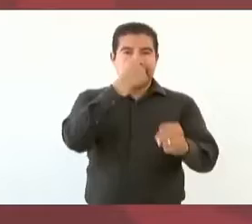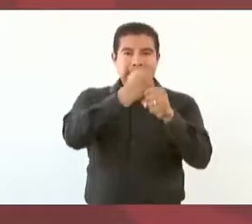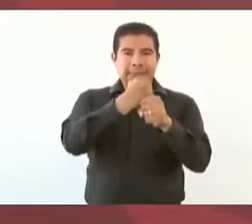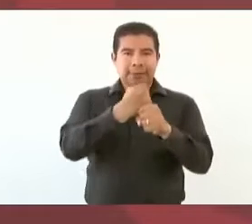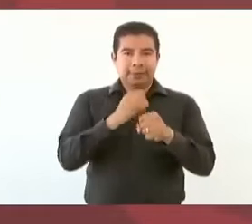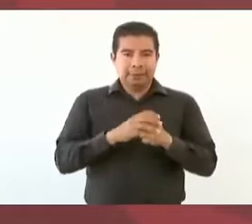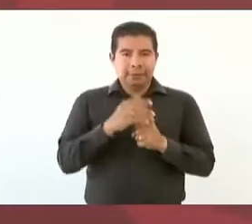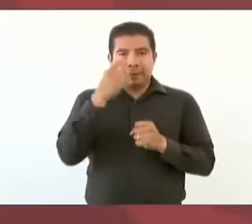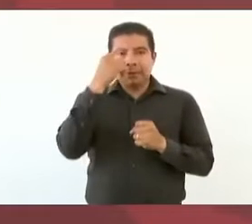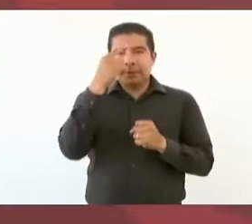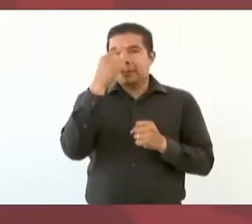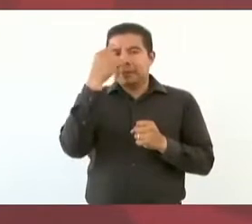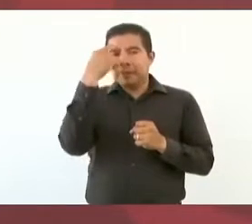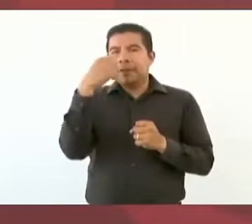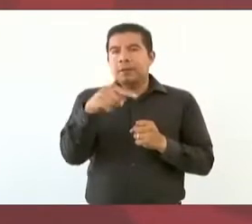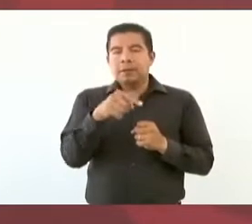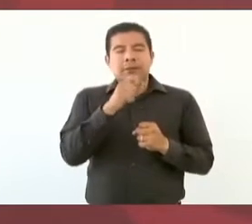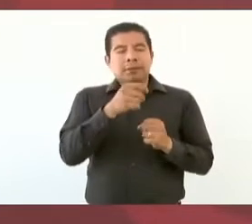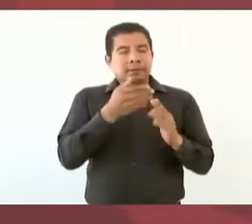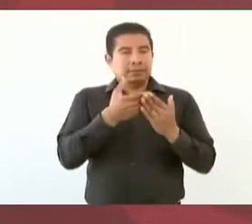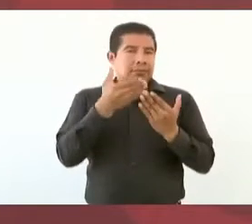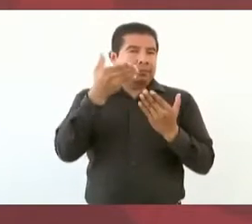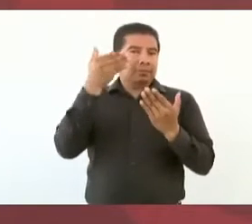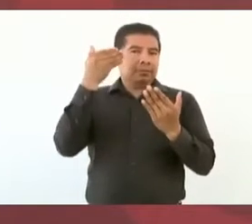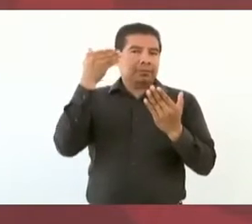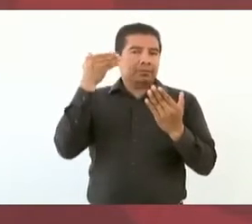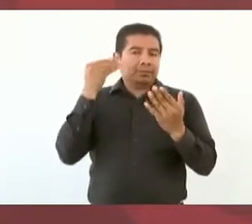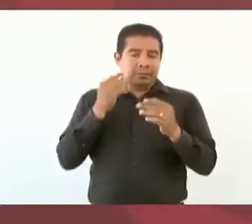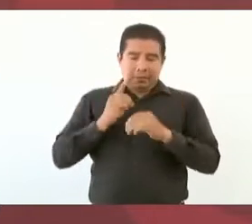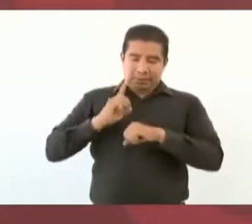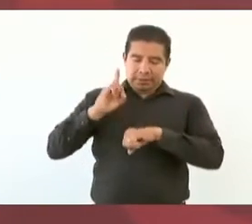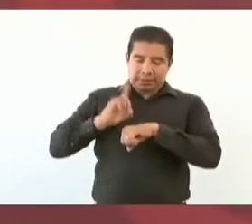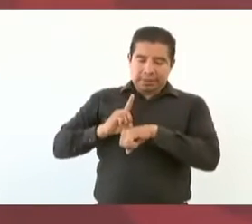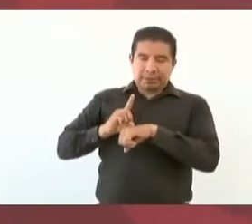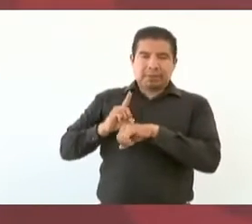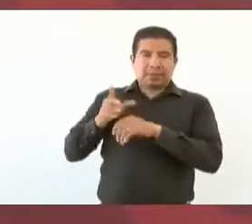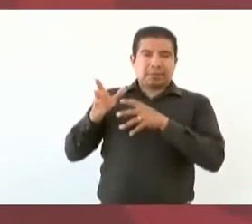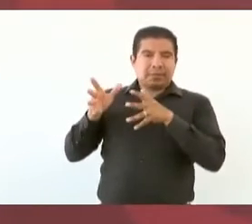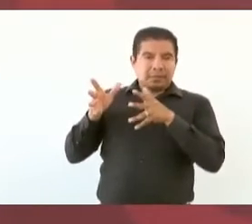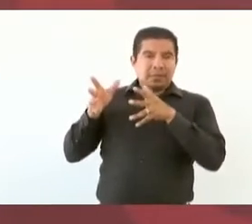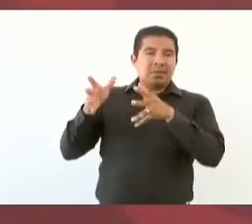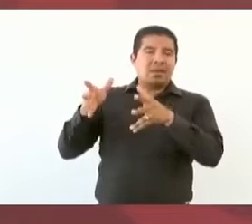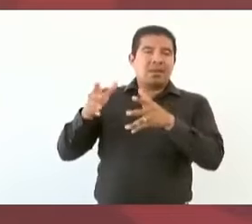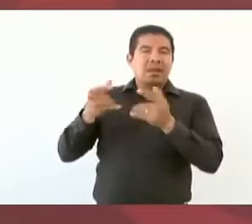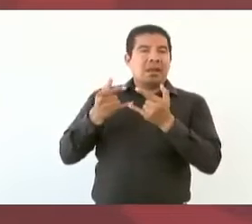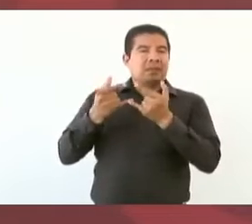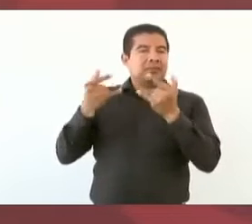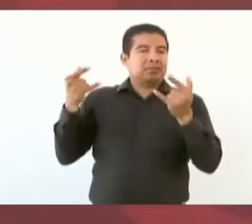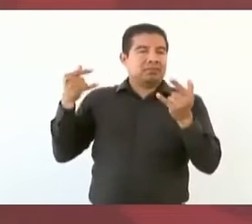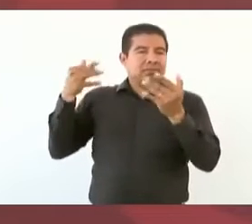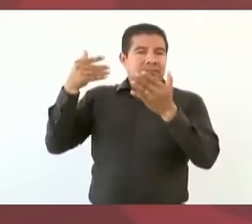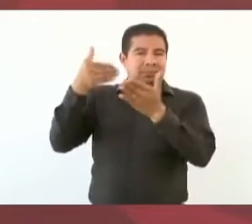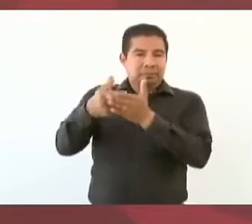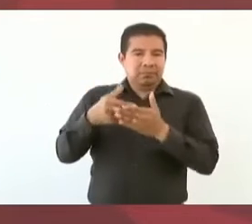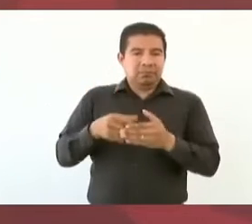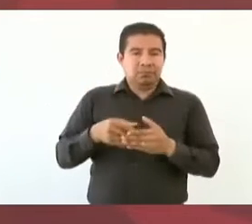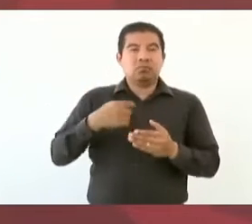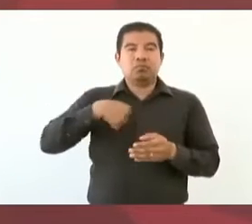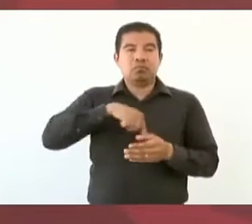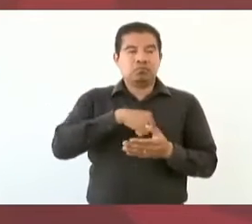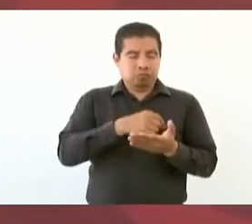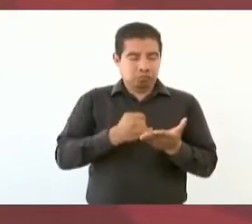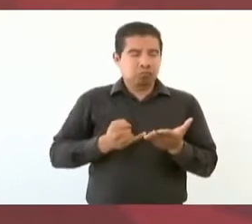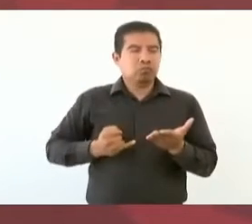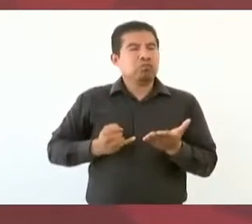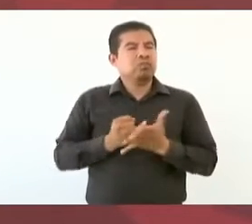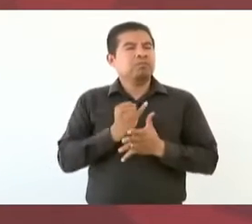de ese día histórico y decidimos